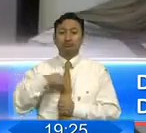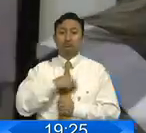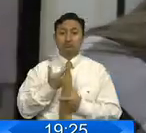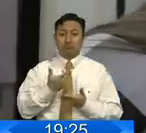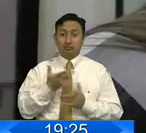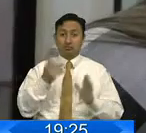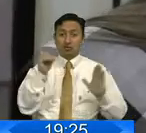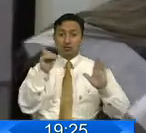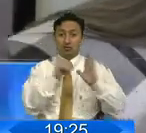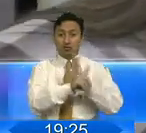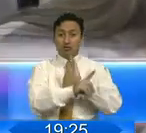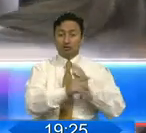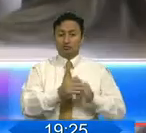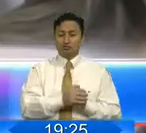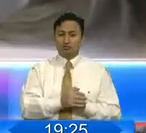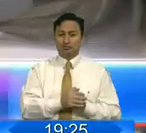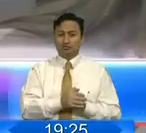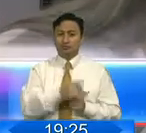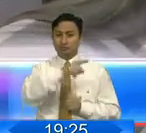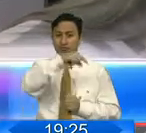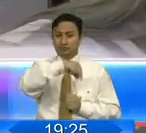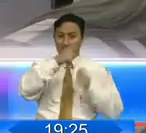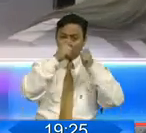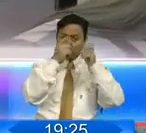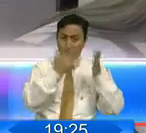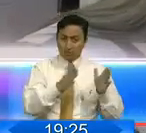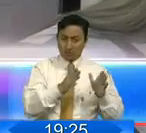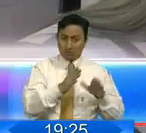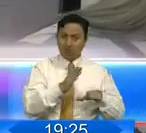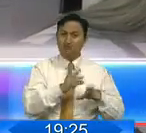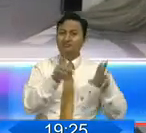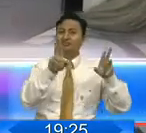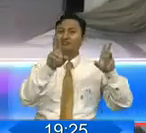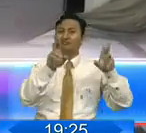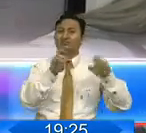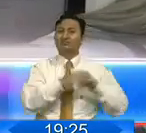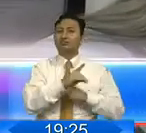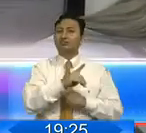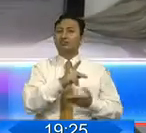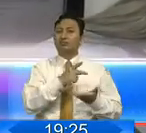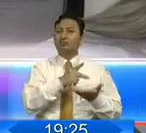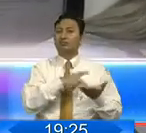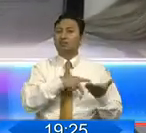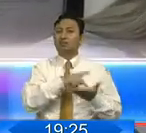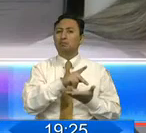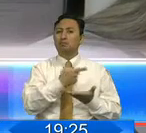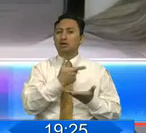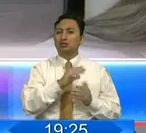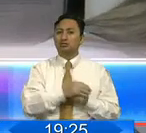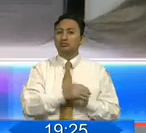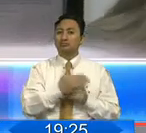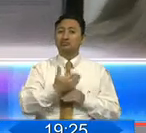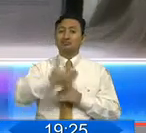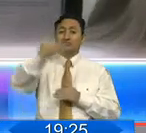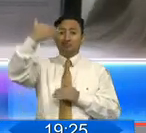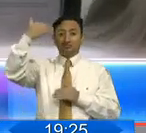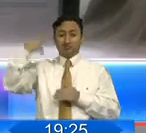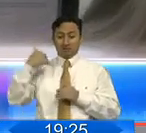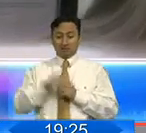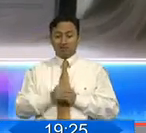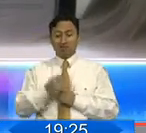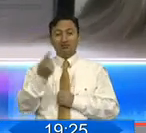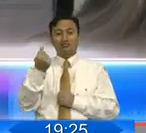una denuncia aquí en la Fiscalía en cuanto a pagos que se han venido dando, o mejor dicho,